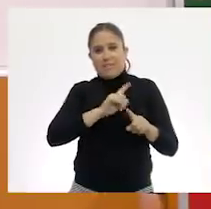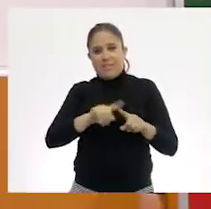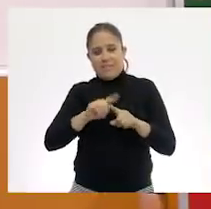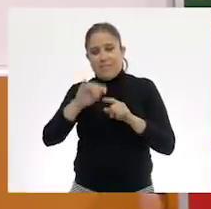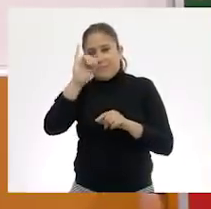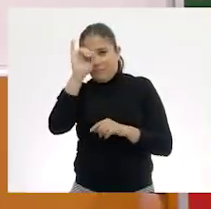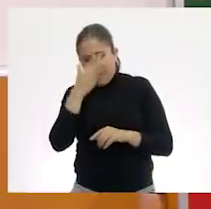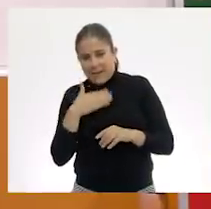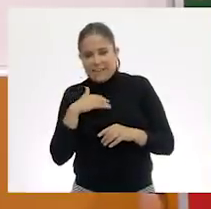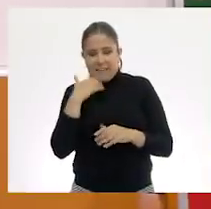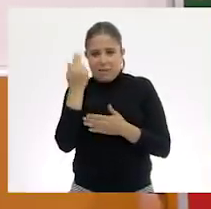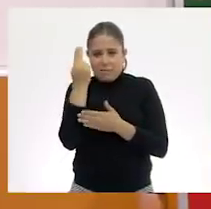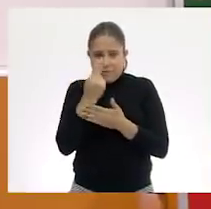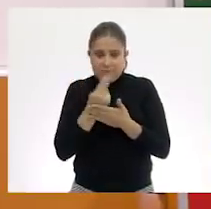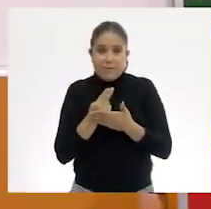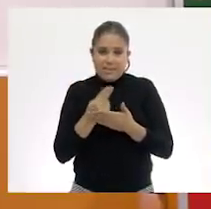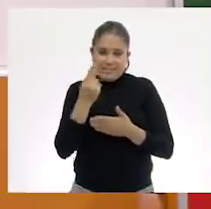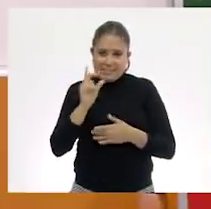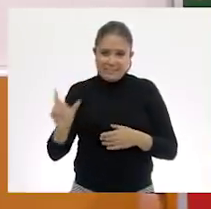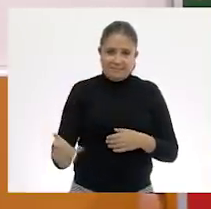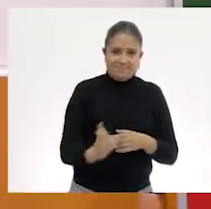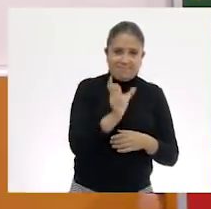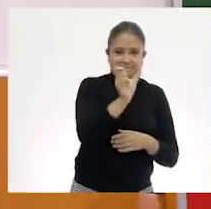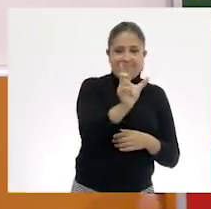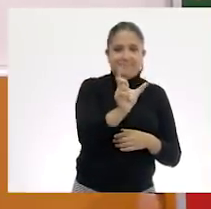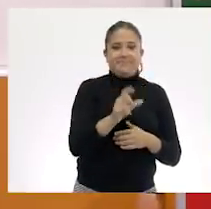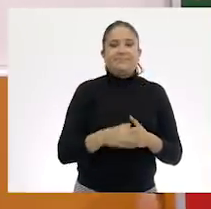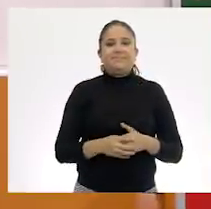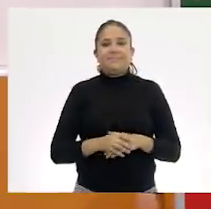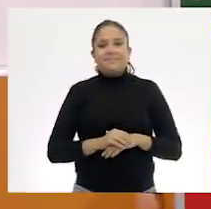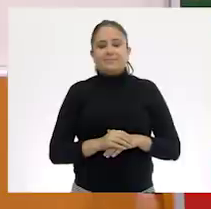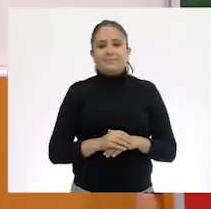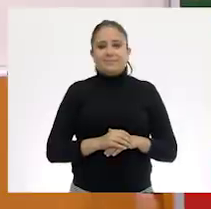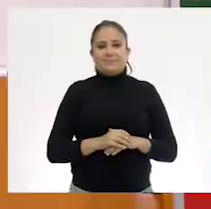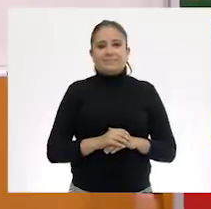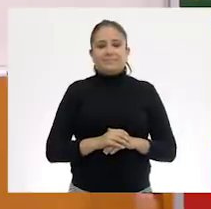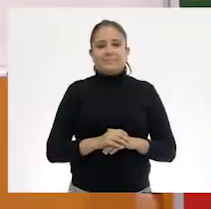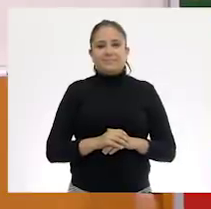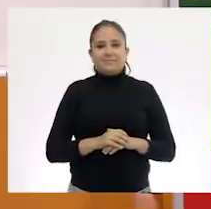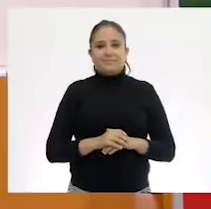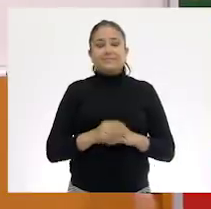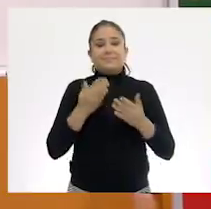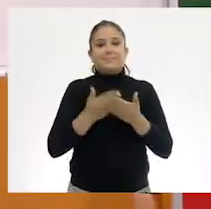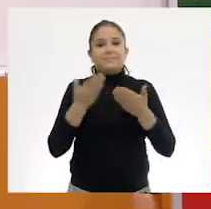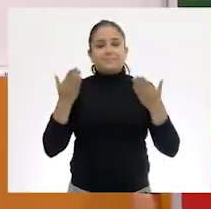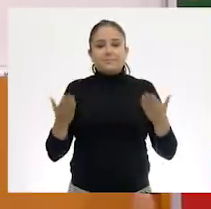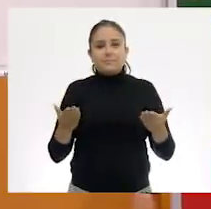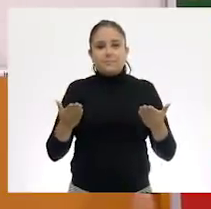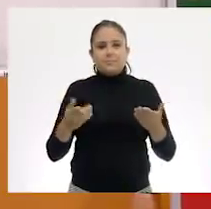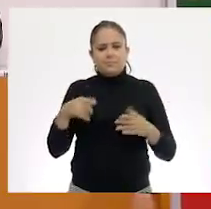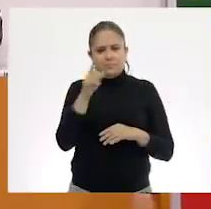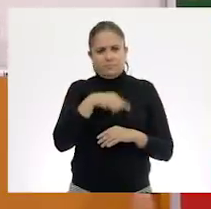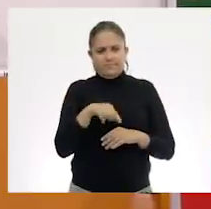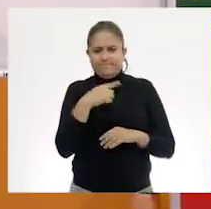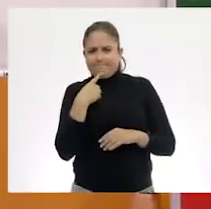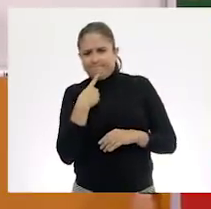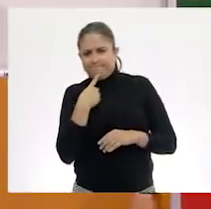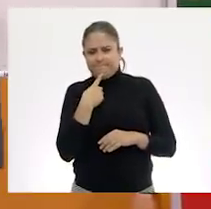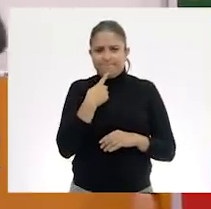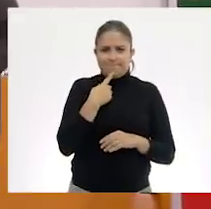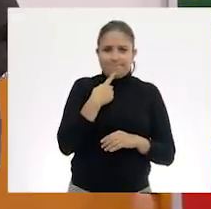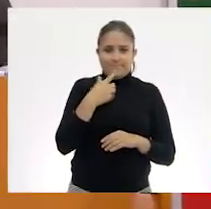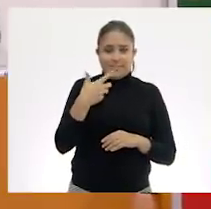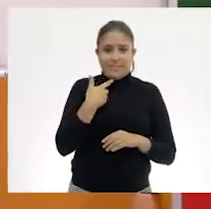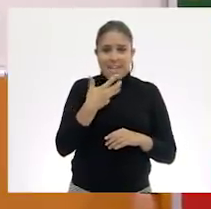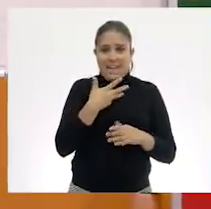las imágenes que quiero ilustrar, ¿verdad? Ajá, por aquí lo vamos a poner. Y ahora, pues sí, si